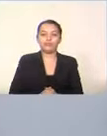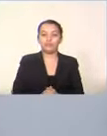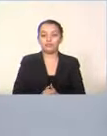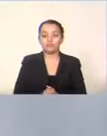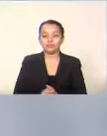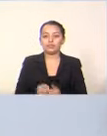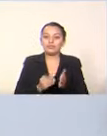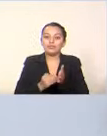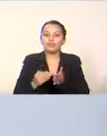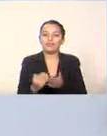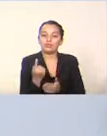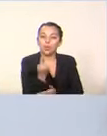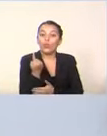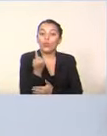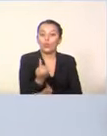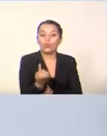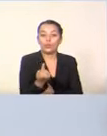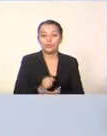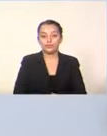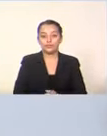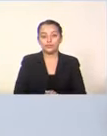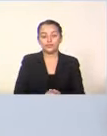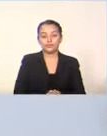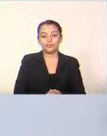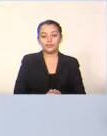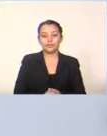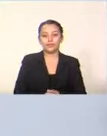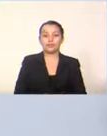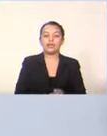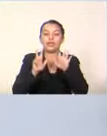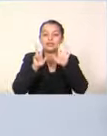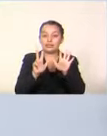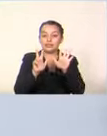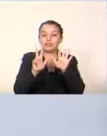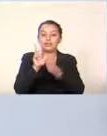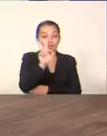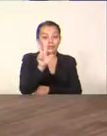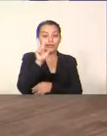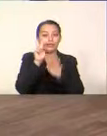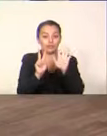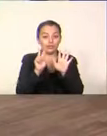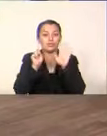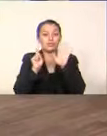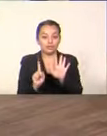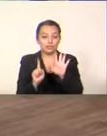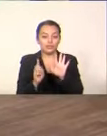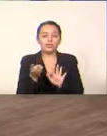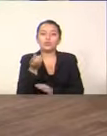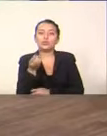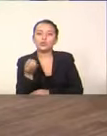unidades. En 376, ¿qué número representa las unidades? El número 6. ¿Y en las